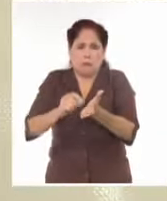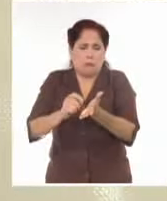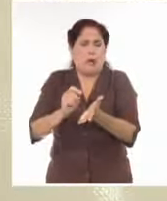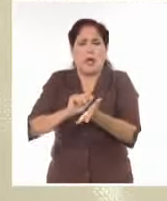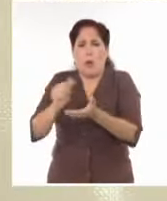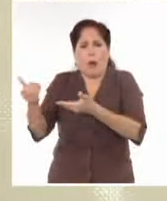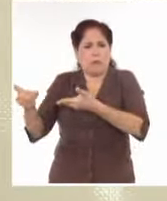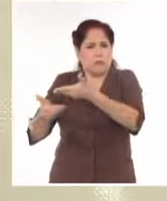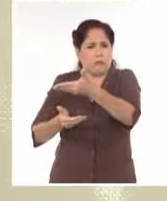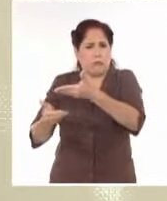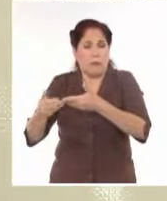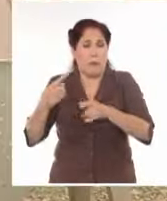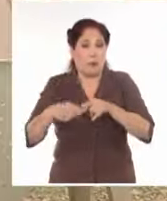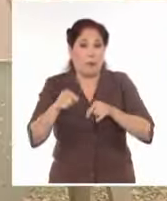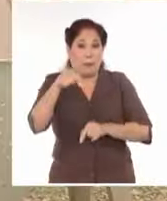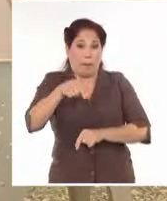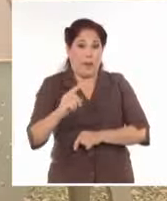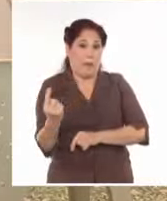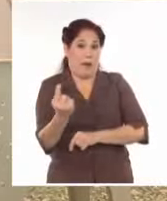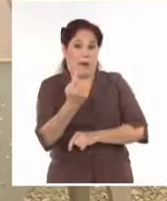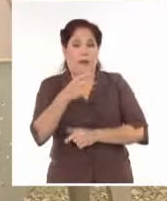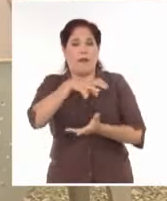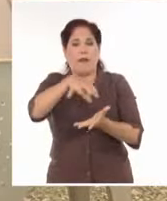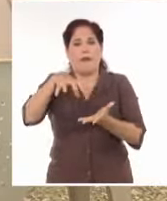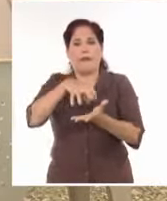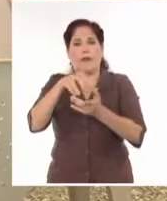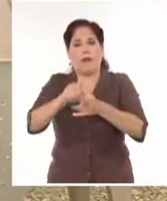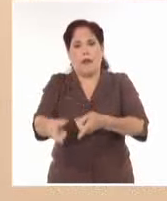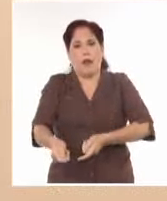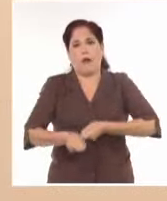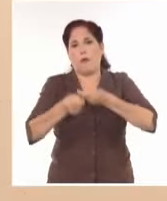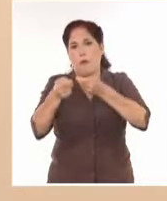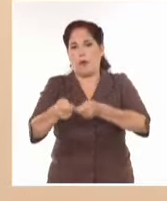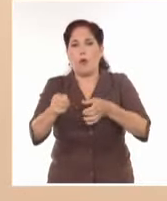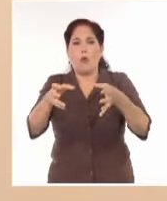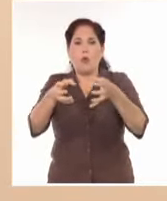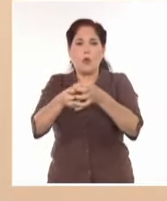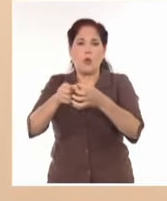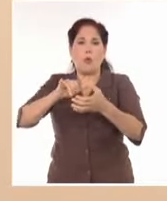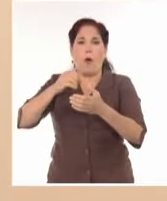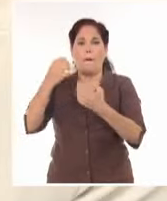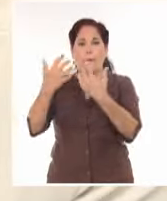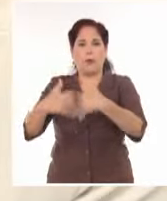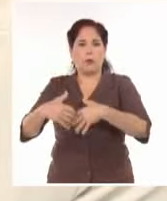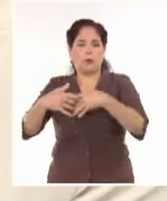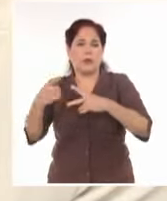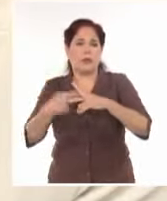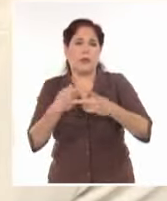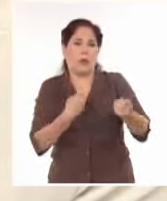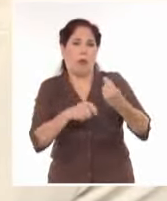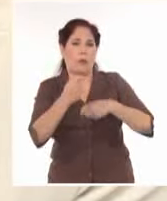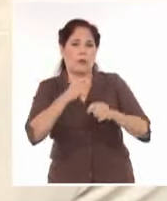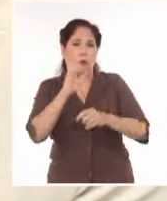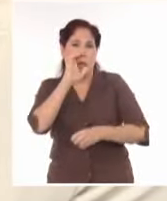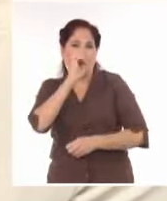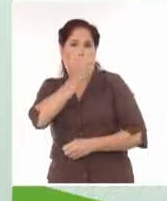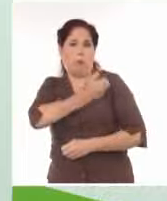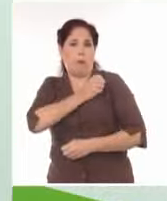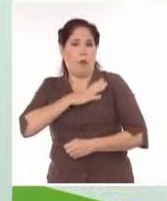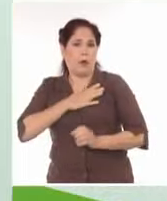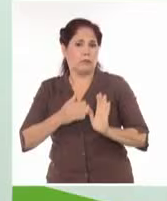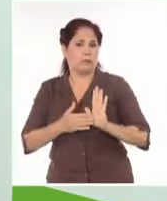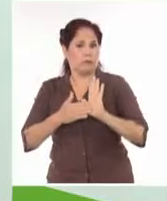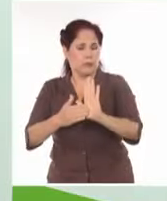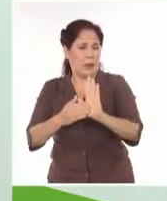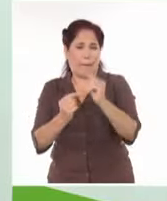extranjeros. Presentes por primera vez en la Feria Agropecuaria, el Grupo de Producción y Comercialización Porcina, que muestra sus